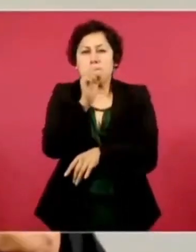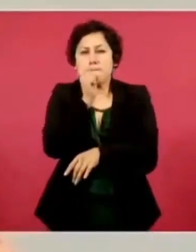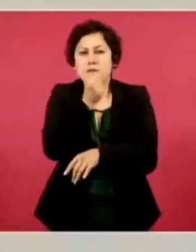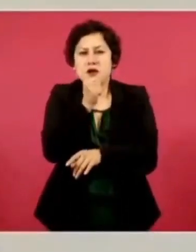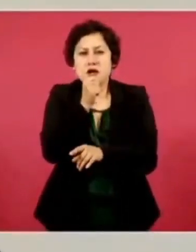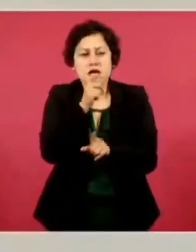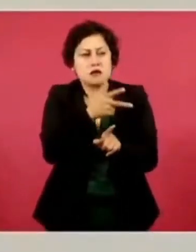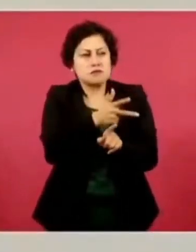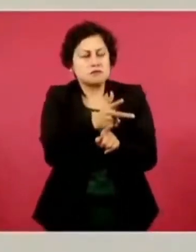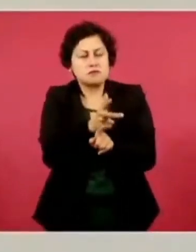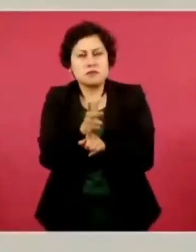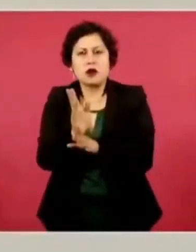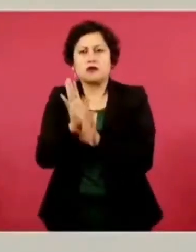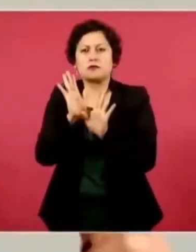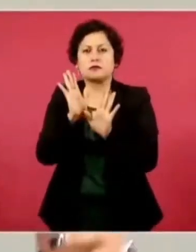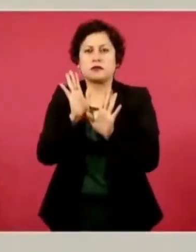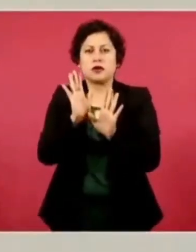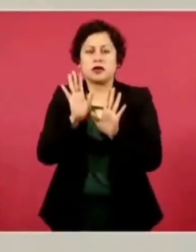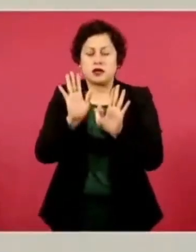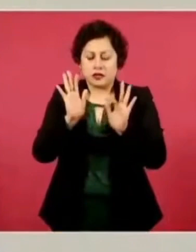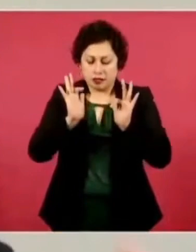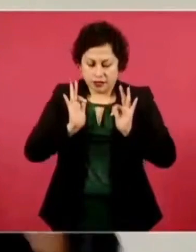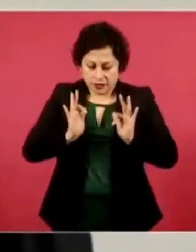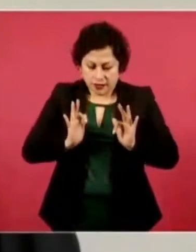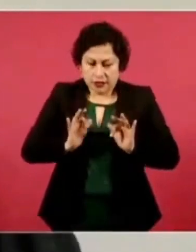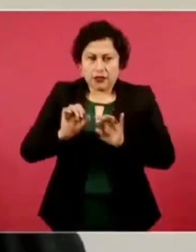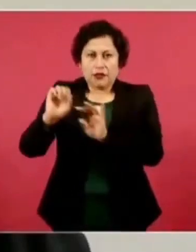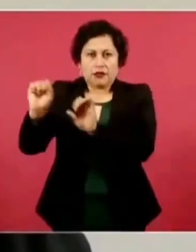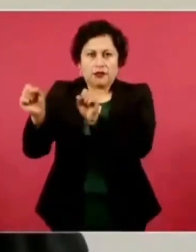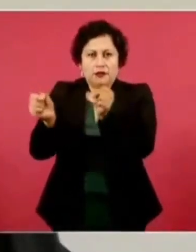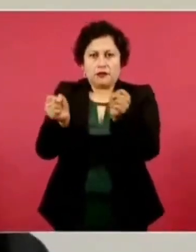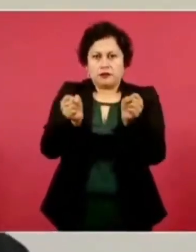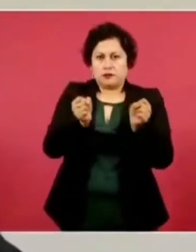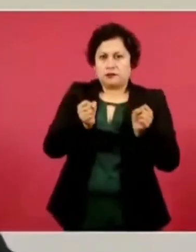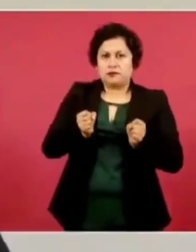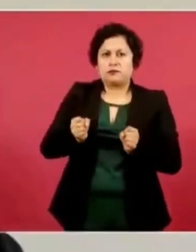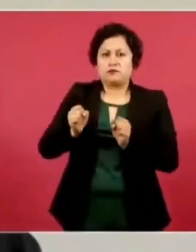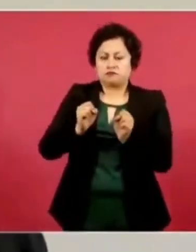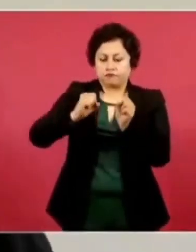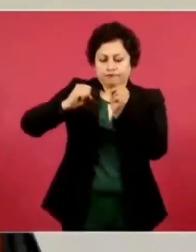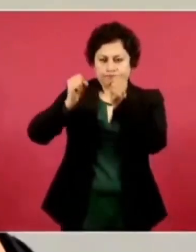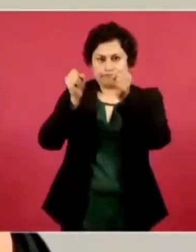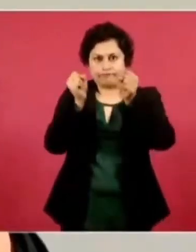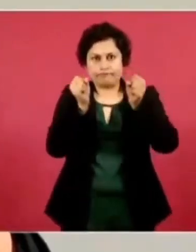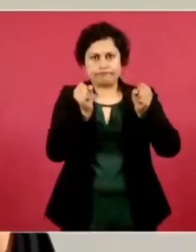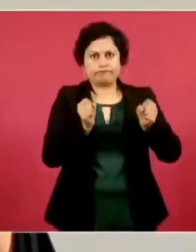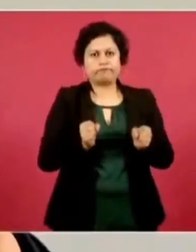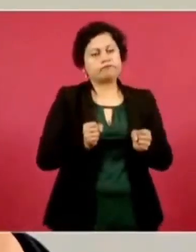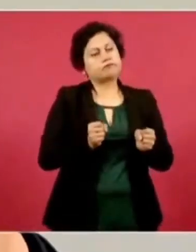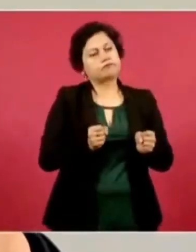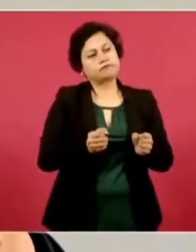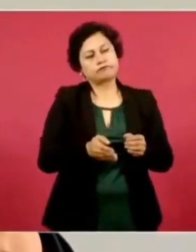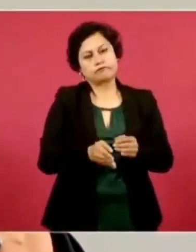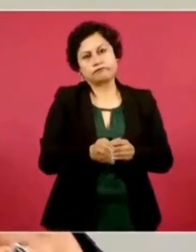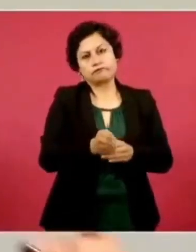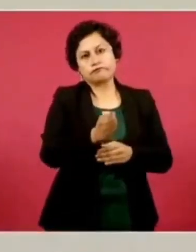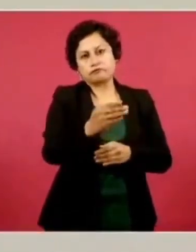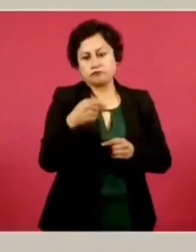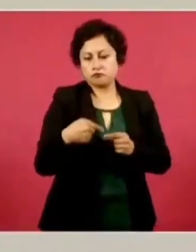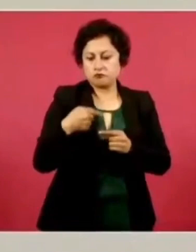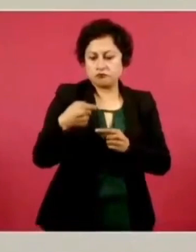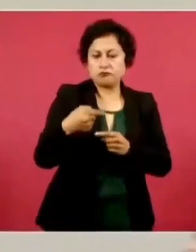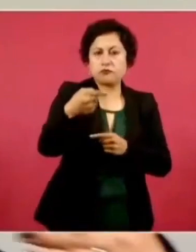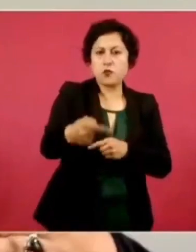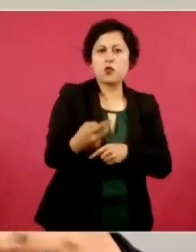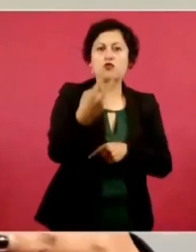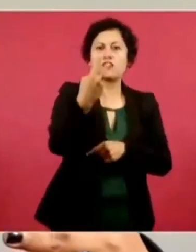Me tranquilicé, me eché de reversa, me bajo del camión, sigo la circulación y 2 cuadras después la camioneta